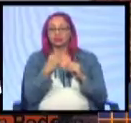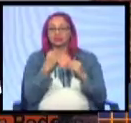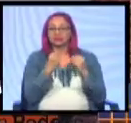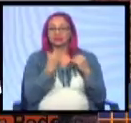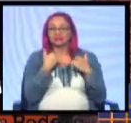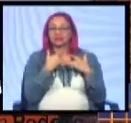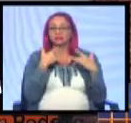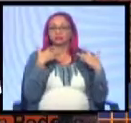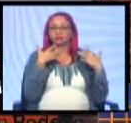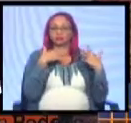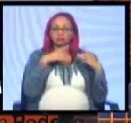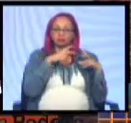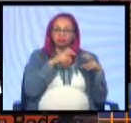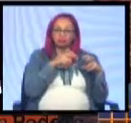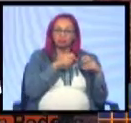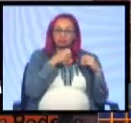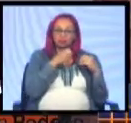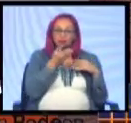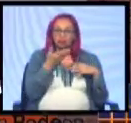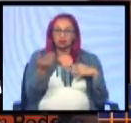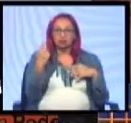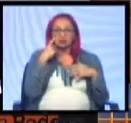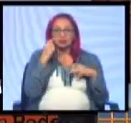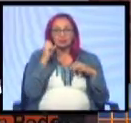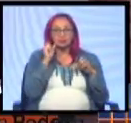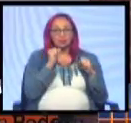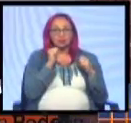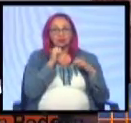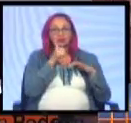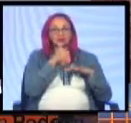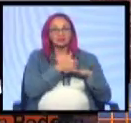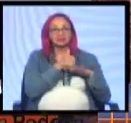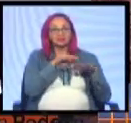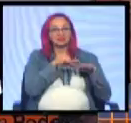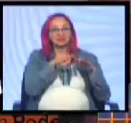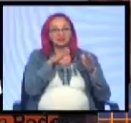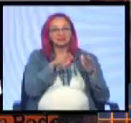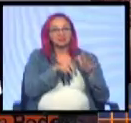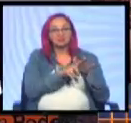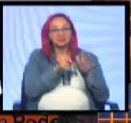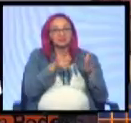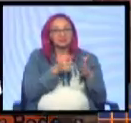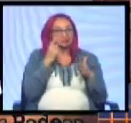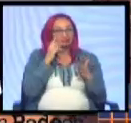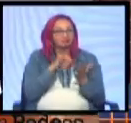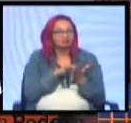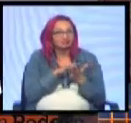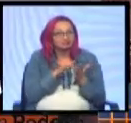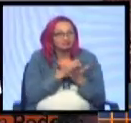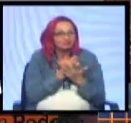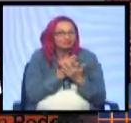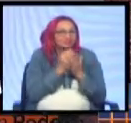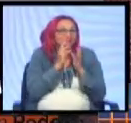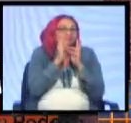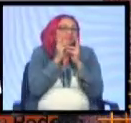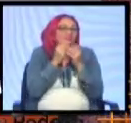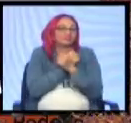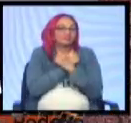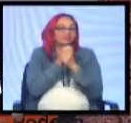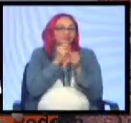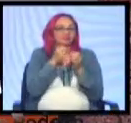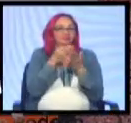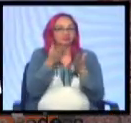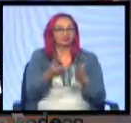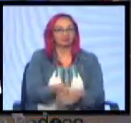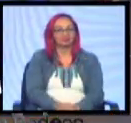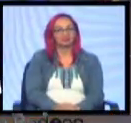estamos estudiando miles de cosas para poder ponerlas en el tapete, para enamorar a los compradores. Por supuesto